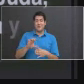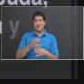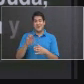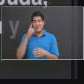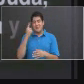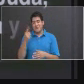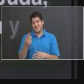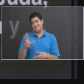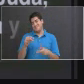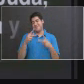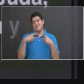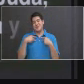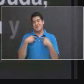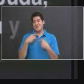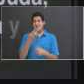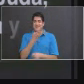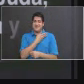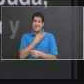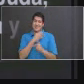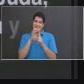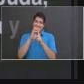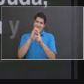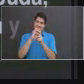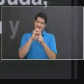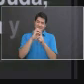Así que yo no sé si usted ha leído Jueces.